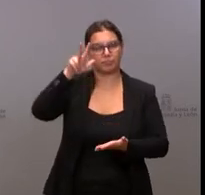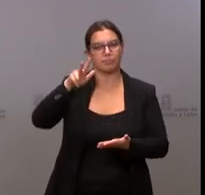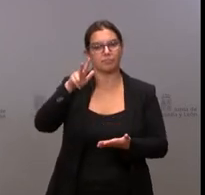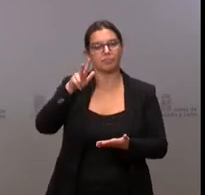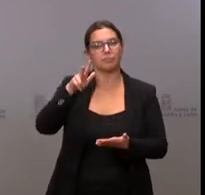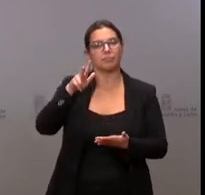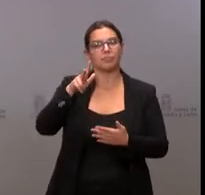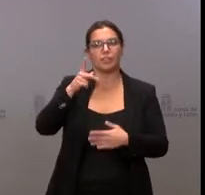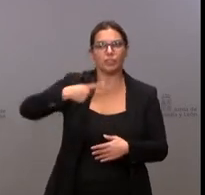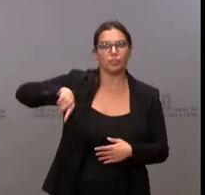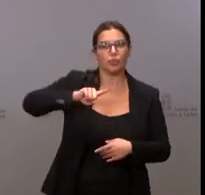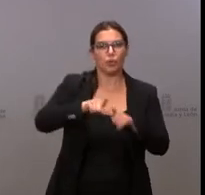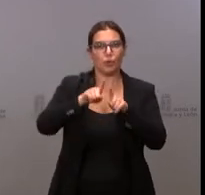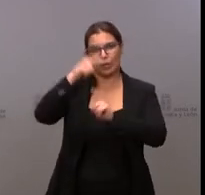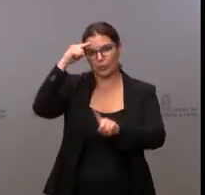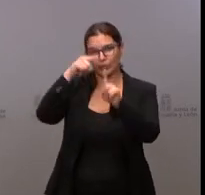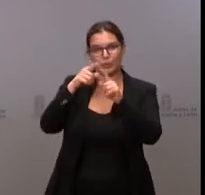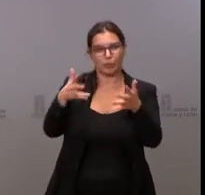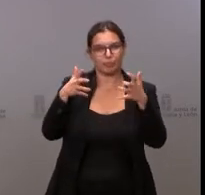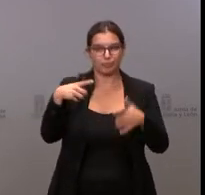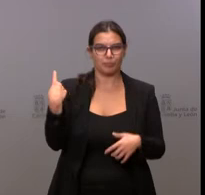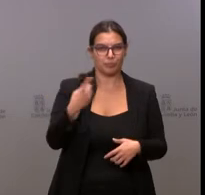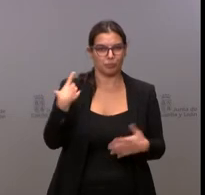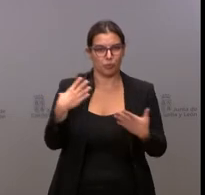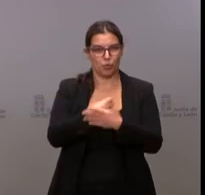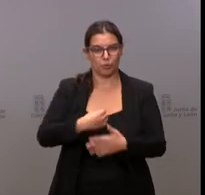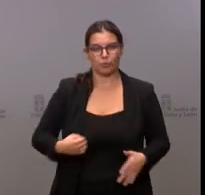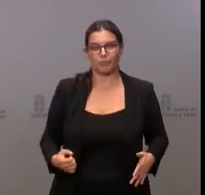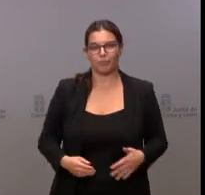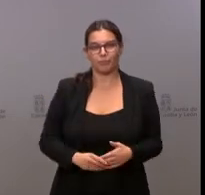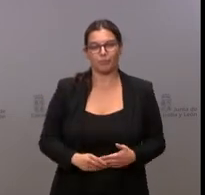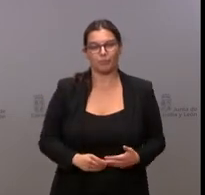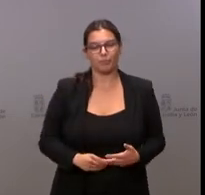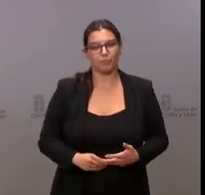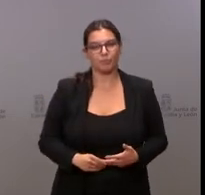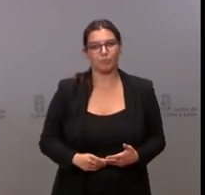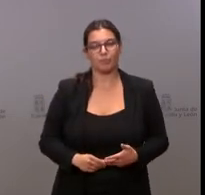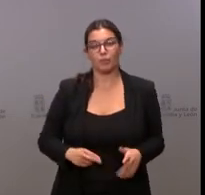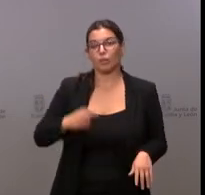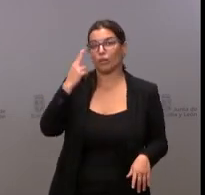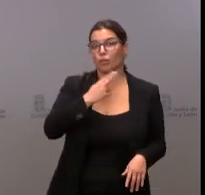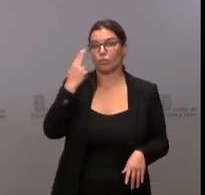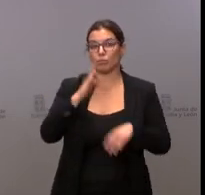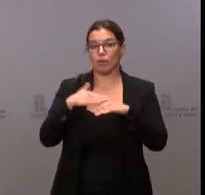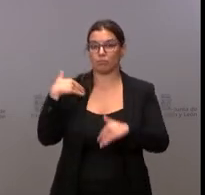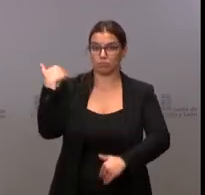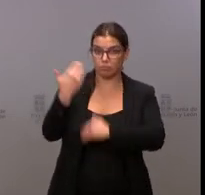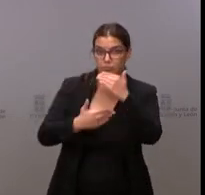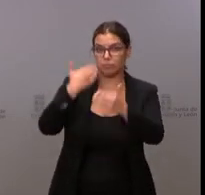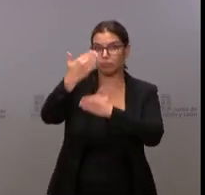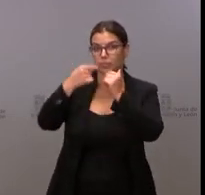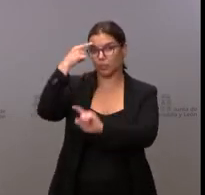por parte de todas las universidades de nuestra tierra con el compromiso para seguir avanzando a esa plena